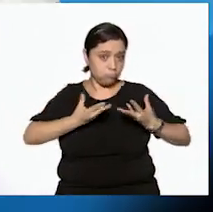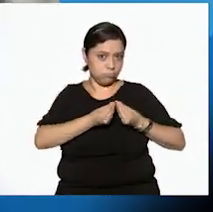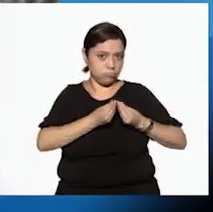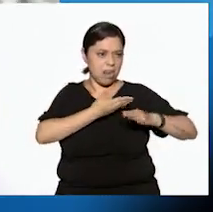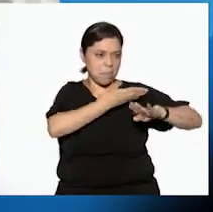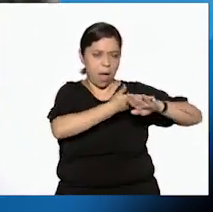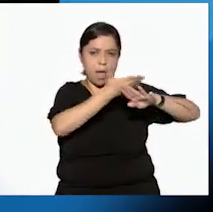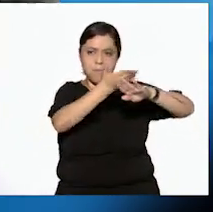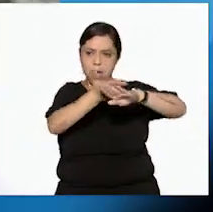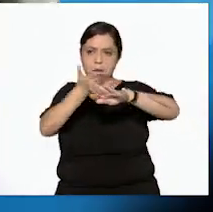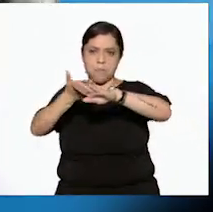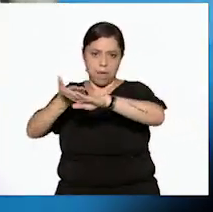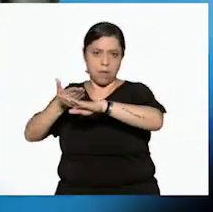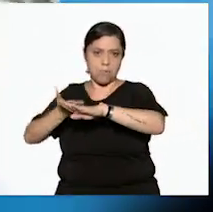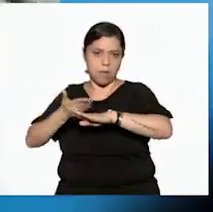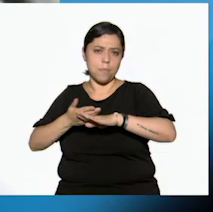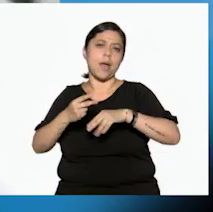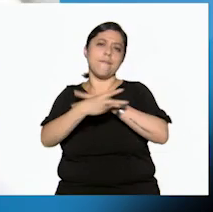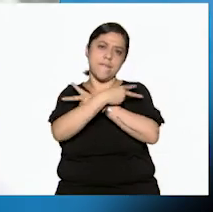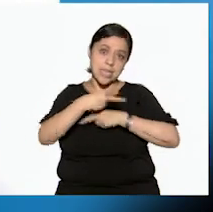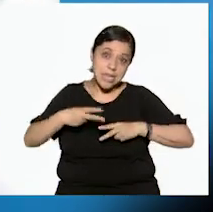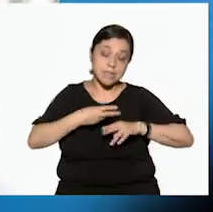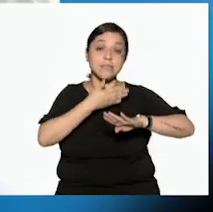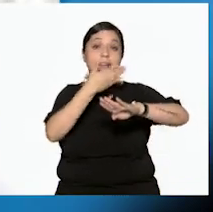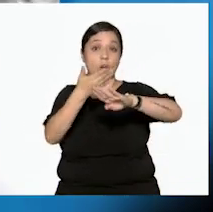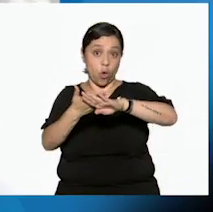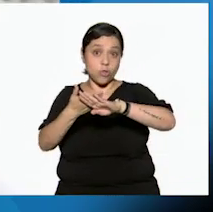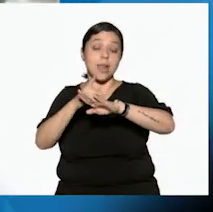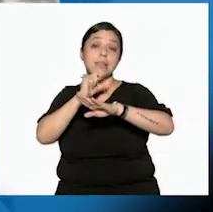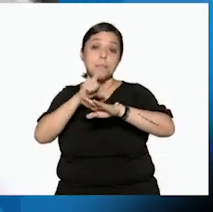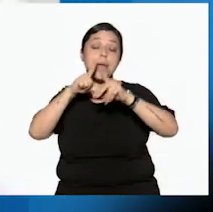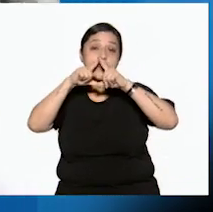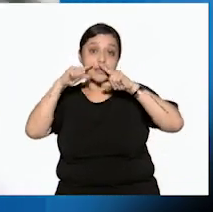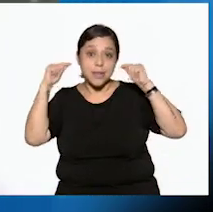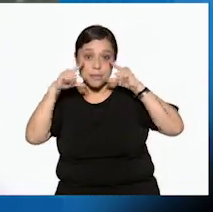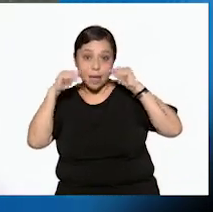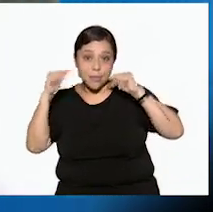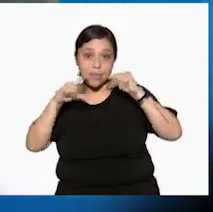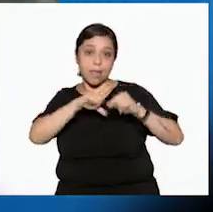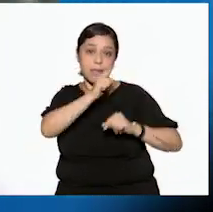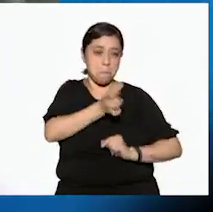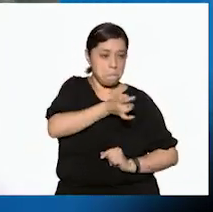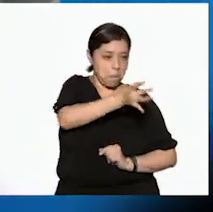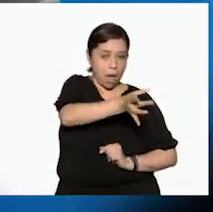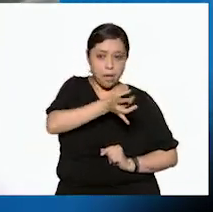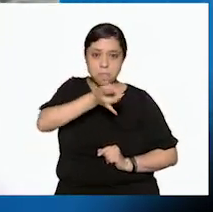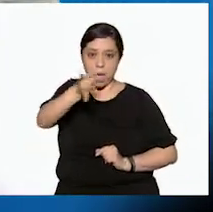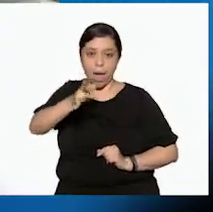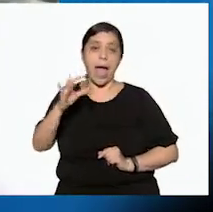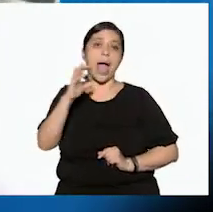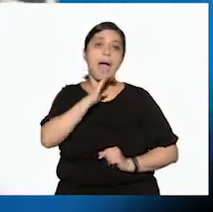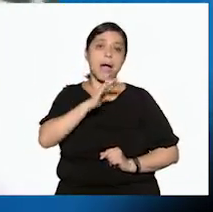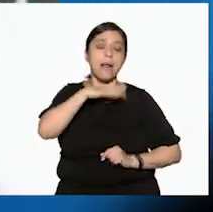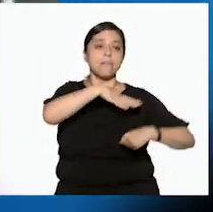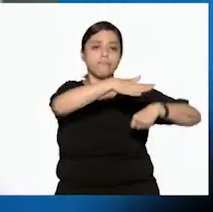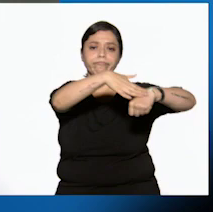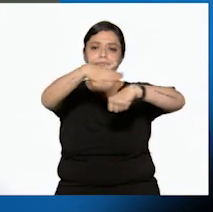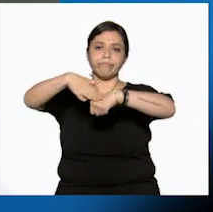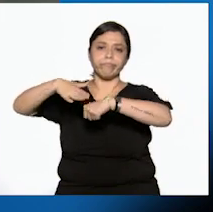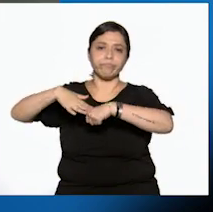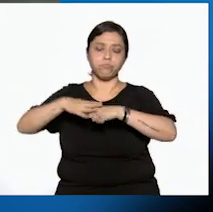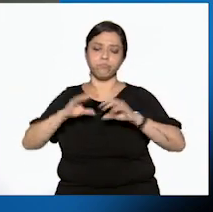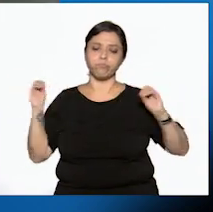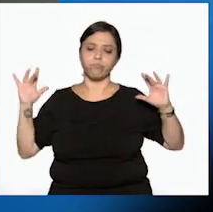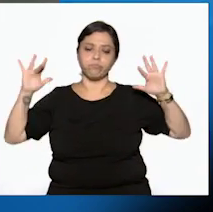grupos populares como los villistas y zapatistas. Cuando finalmente los derrotó, Carranza llamó a un congreso para